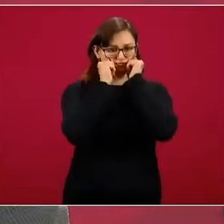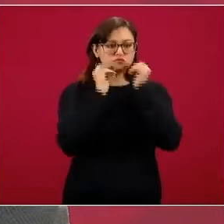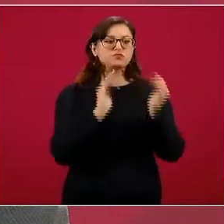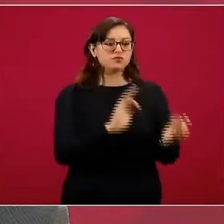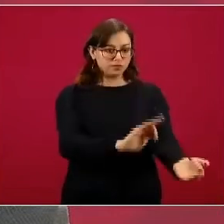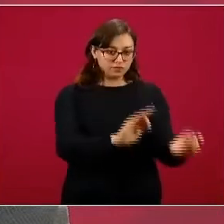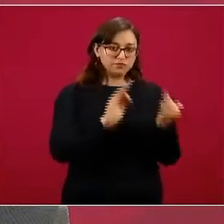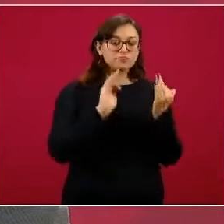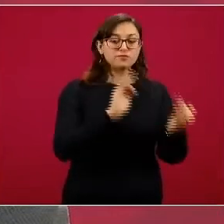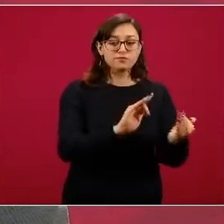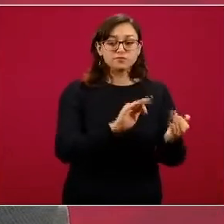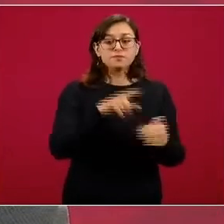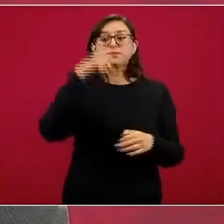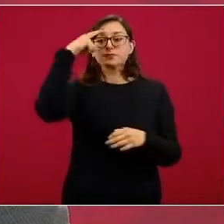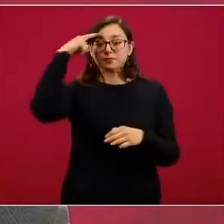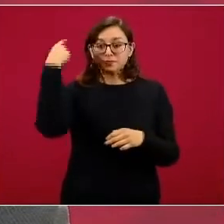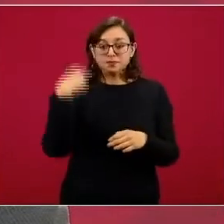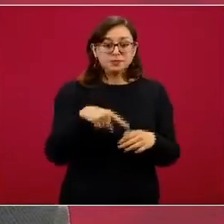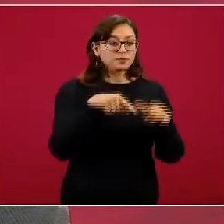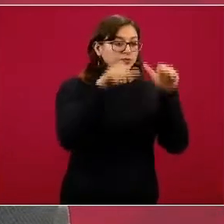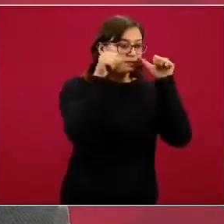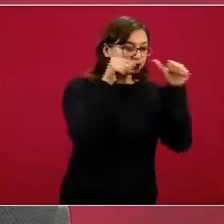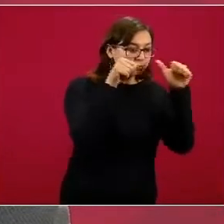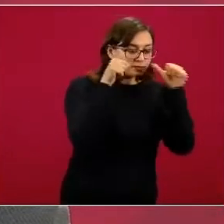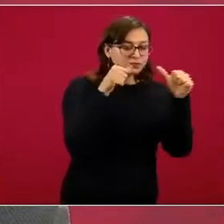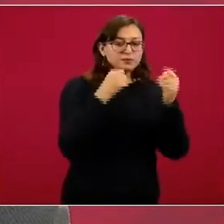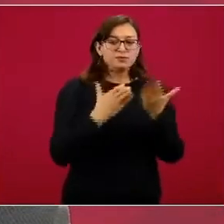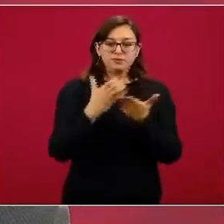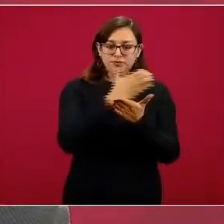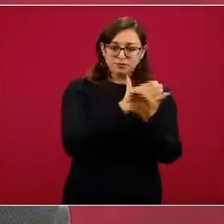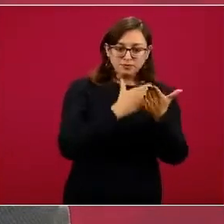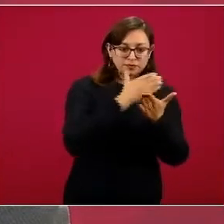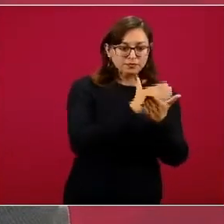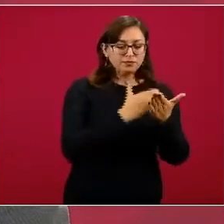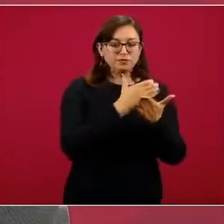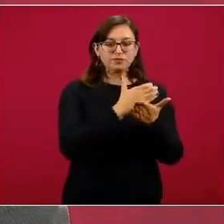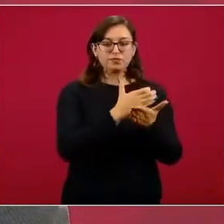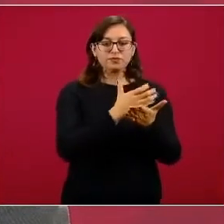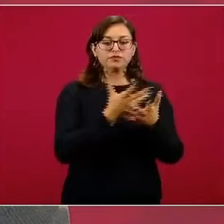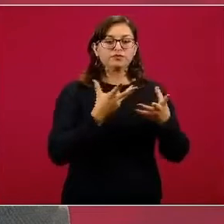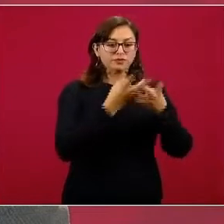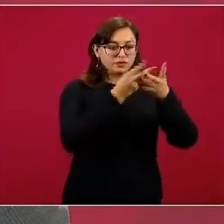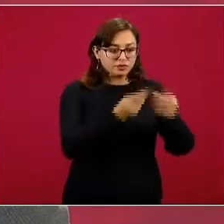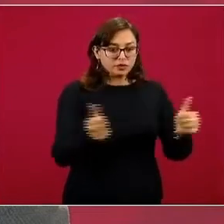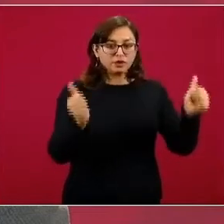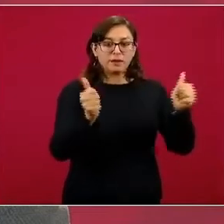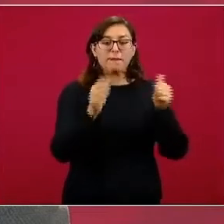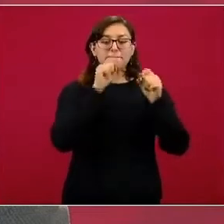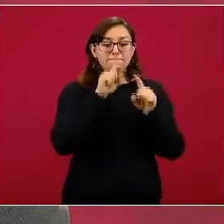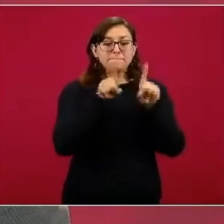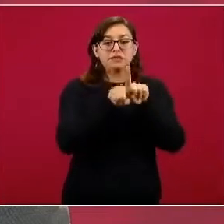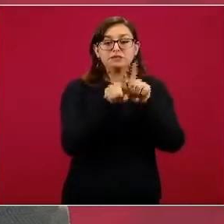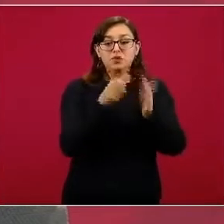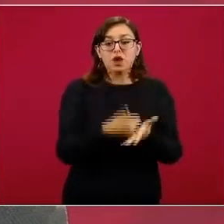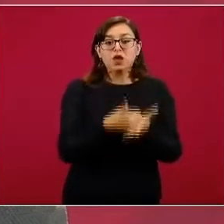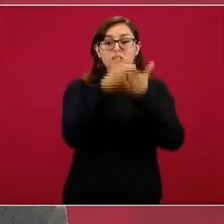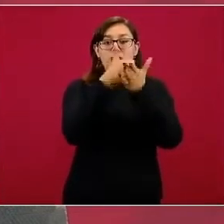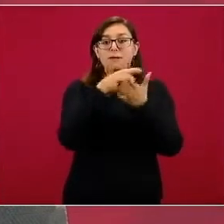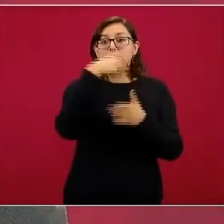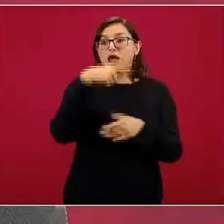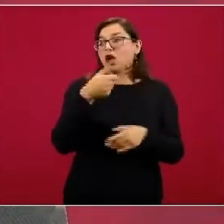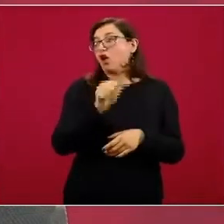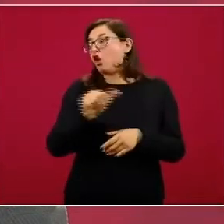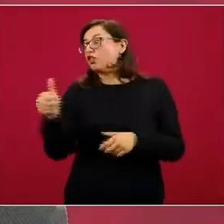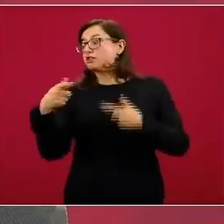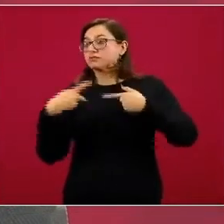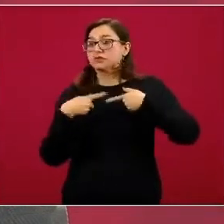para sanarnos o ayudarnos a cumplir con nuestras obligaciones de servicio en distintos